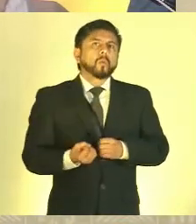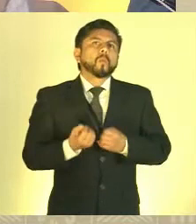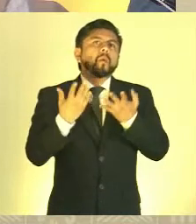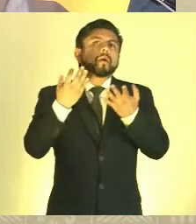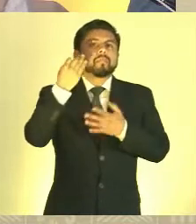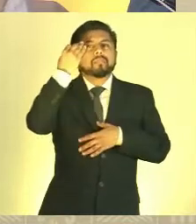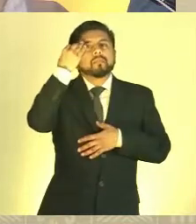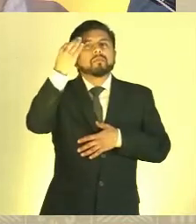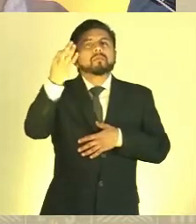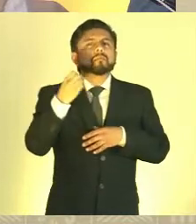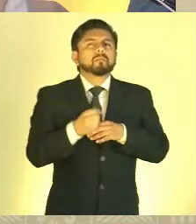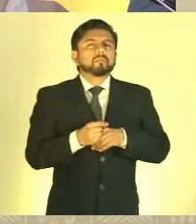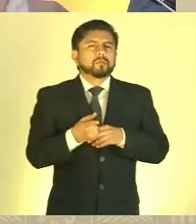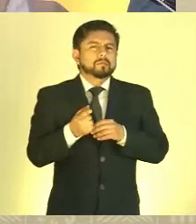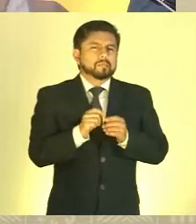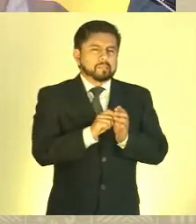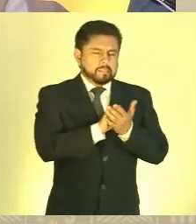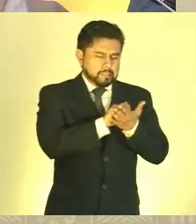tú llegaste a tener, porque